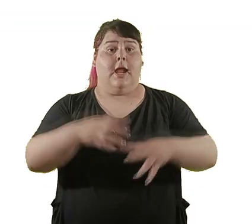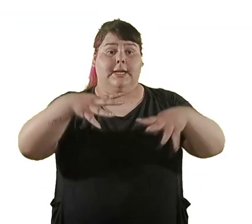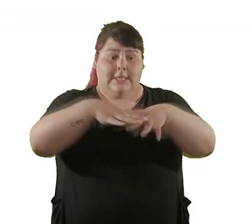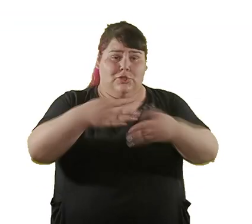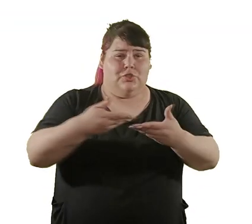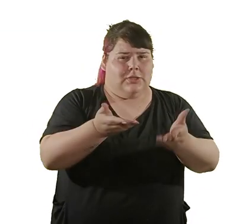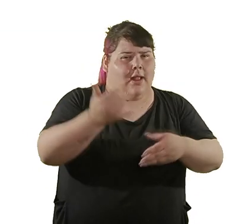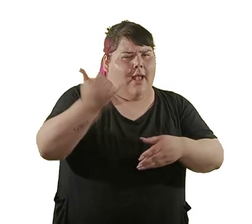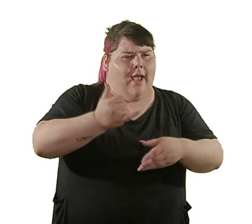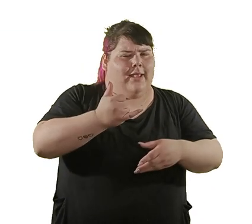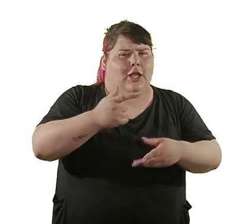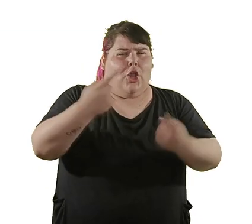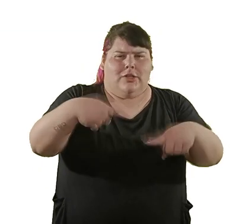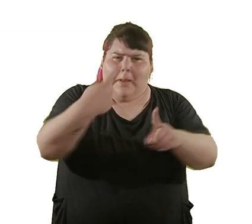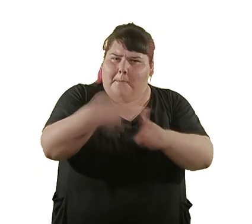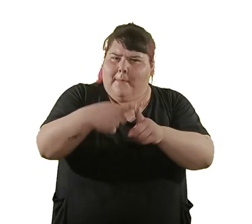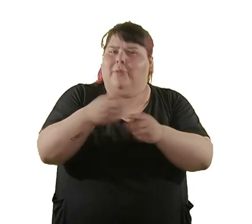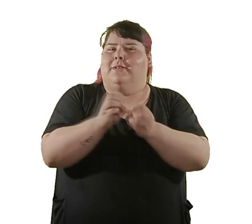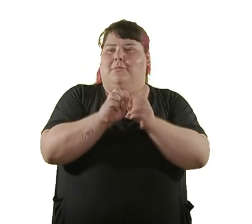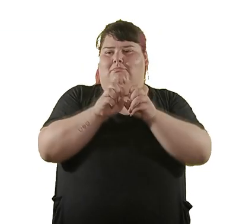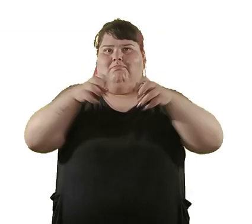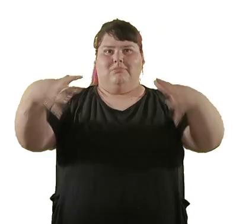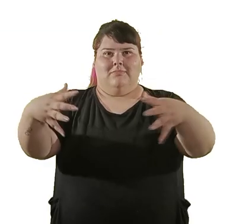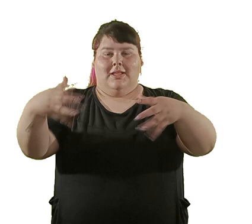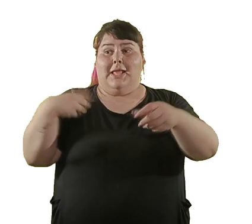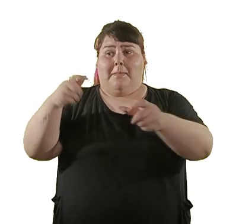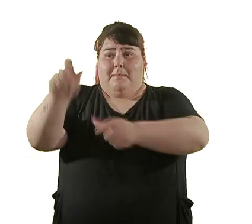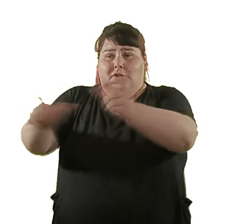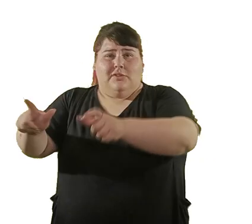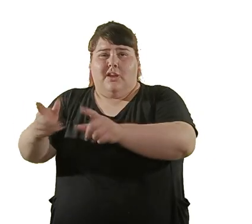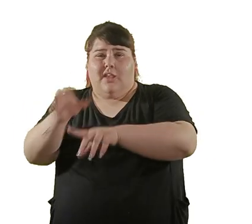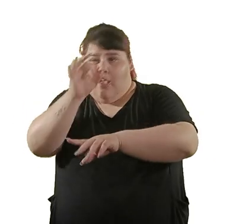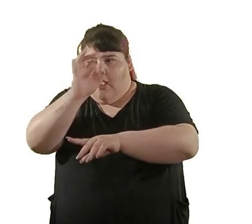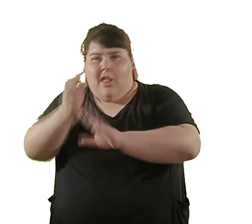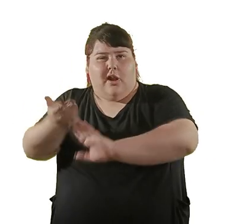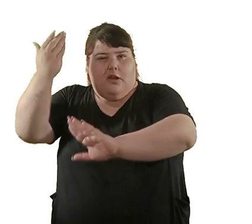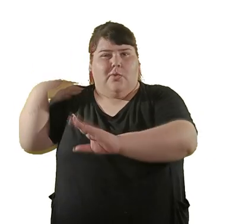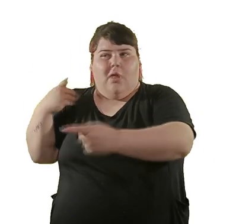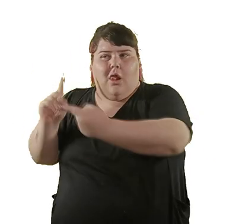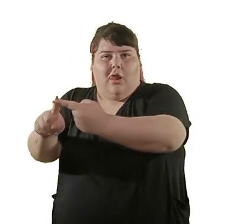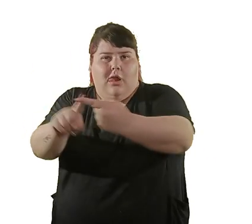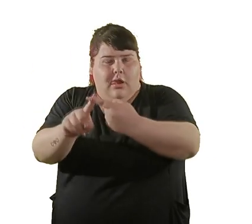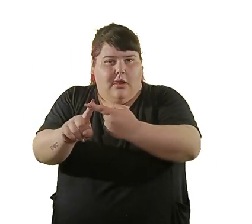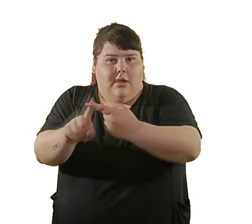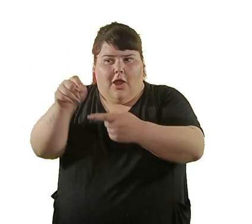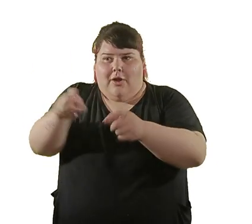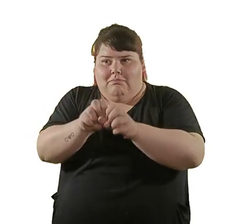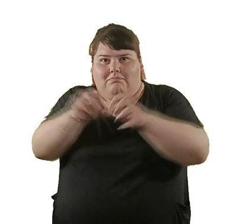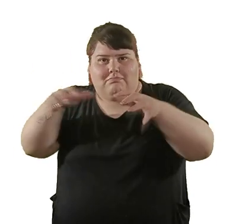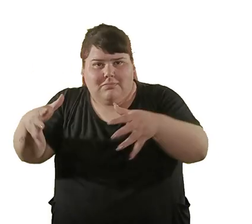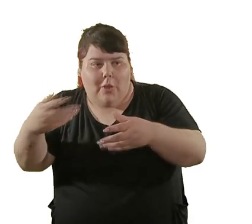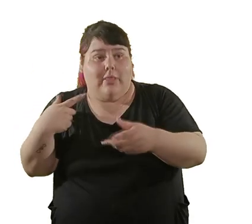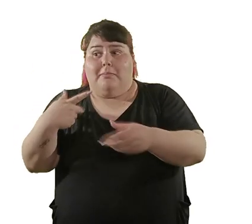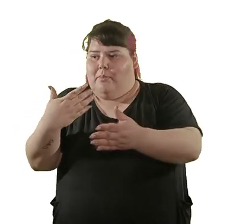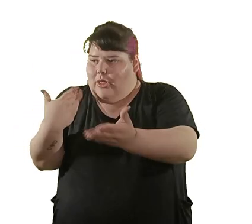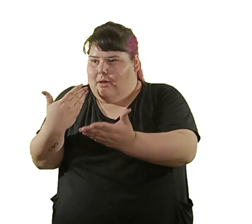Las redes sociales tienen algo maravilloso que es la masividad. La posibilidad de llegar a personas a las que antes no nos habíamos imaginado llegar, la posibilidad de